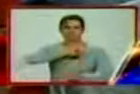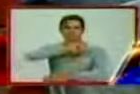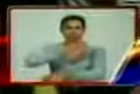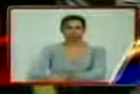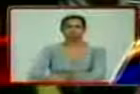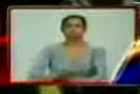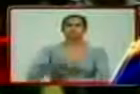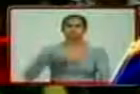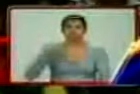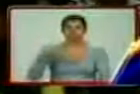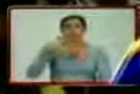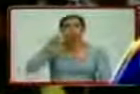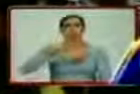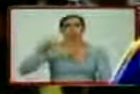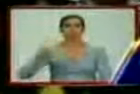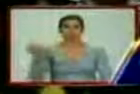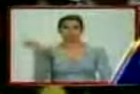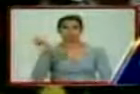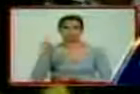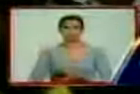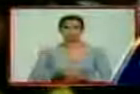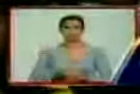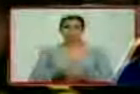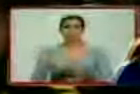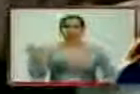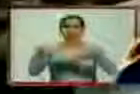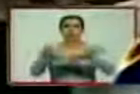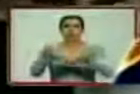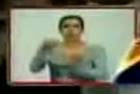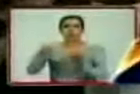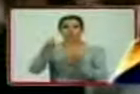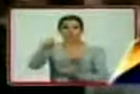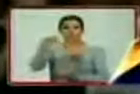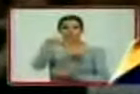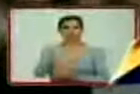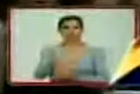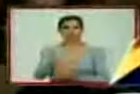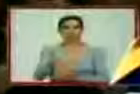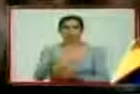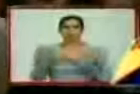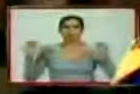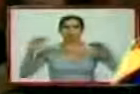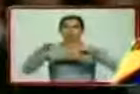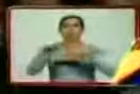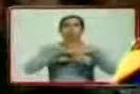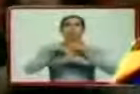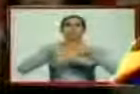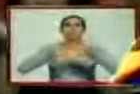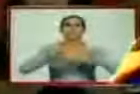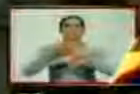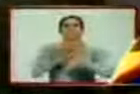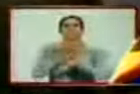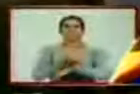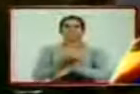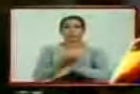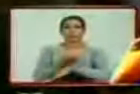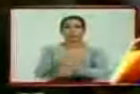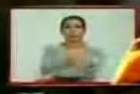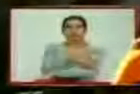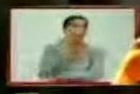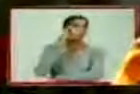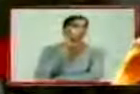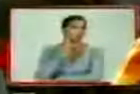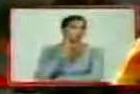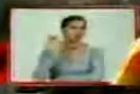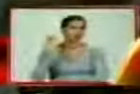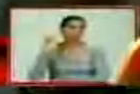de este pueblo. Las filas de la revolución en la región se darán cita el próximo jueves 13 de diciembre en la avenida Bolívar de la ciudad,